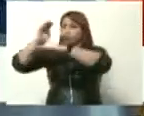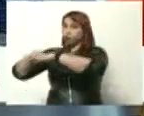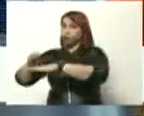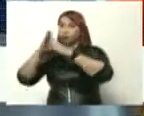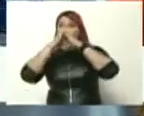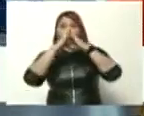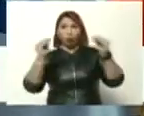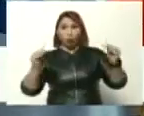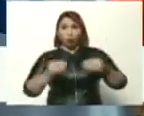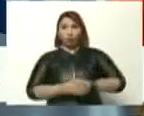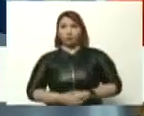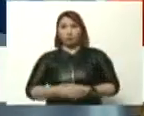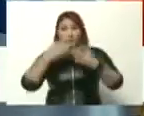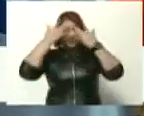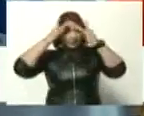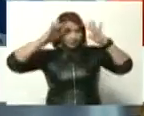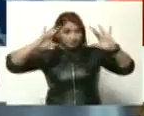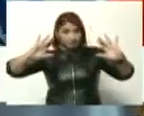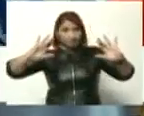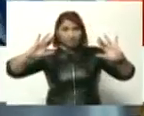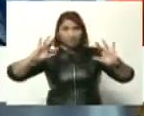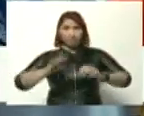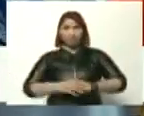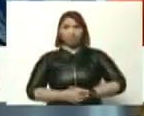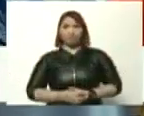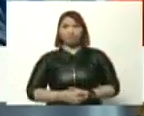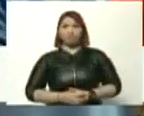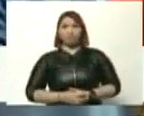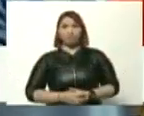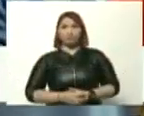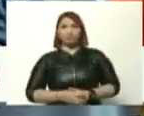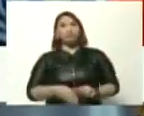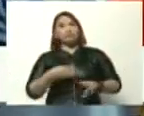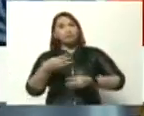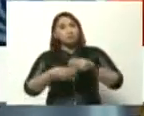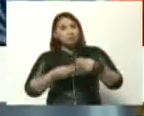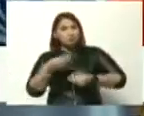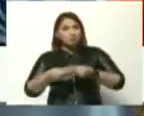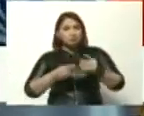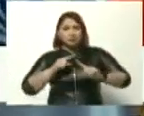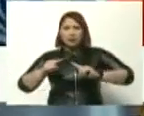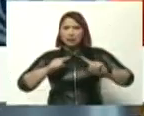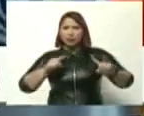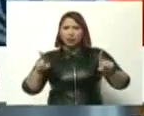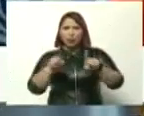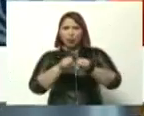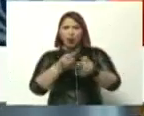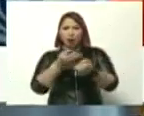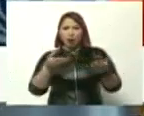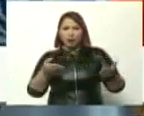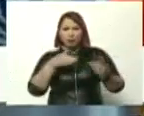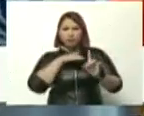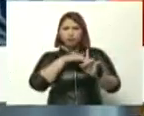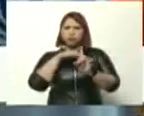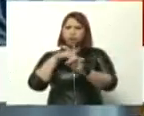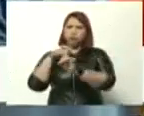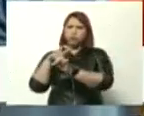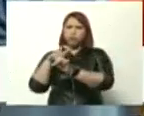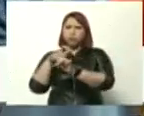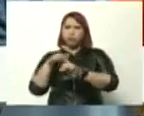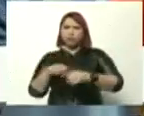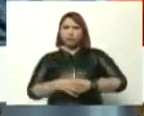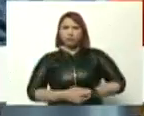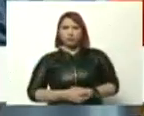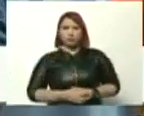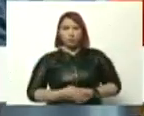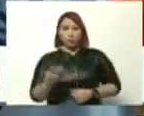que pretendan, ¿verdad?, hacer acciones como esta atentando